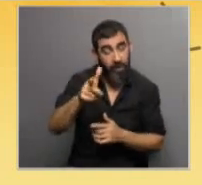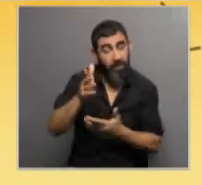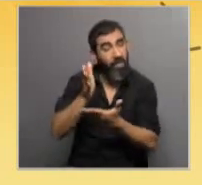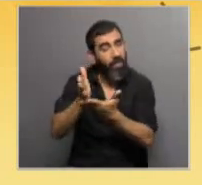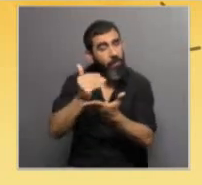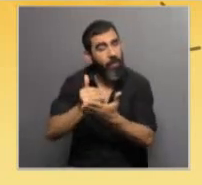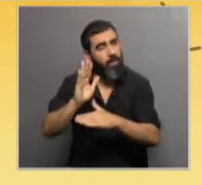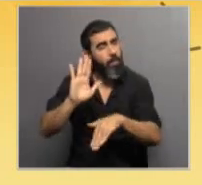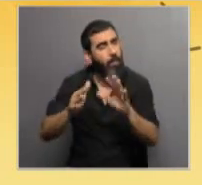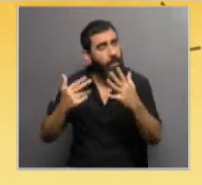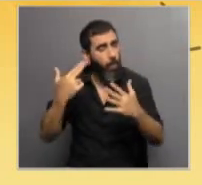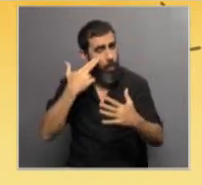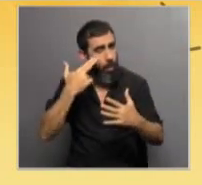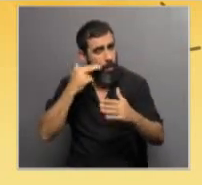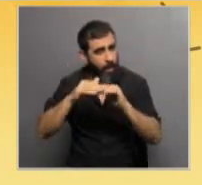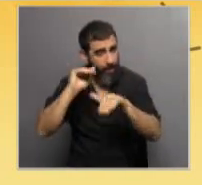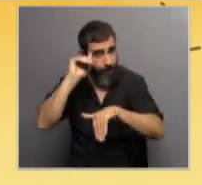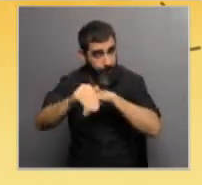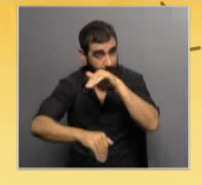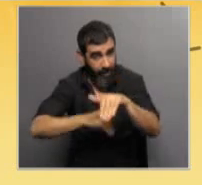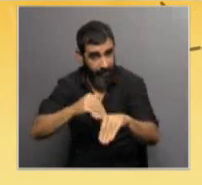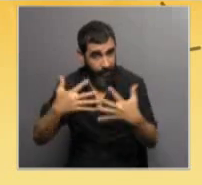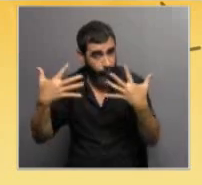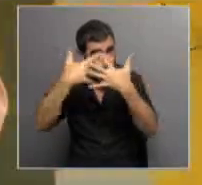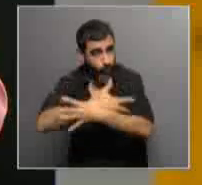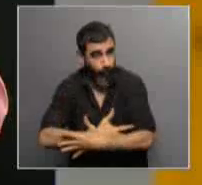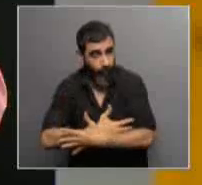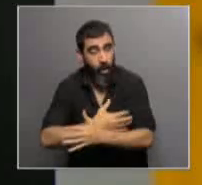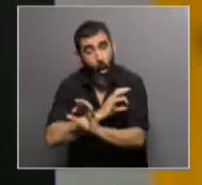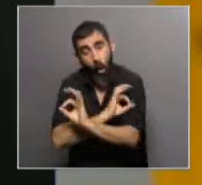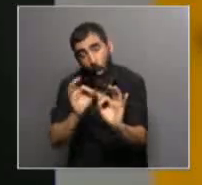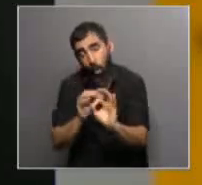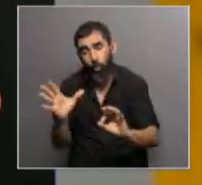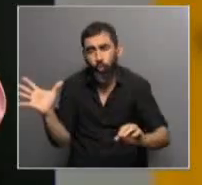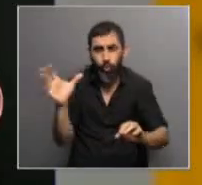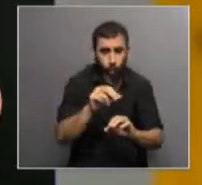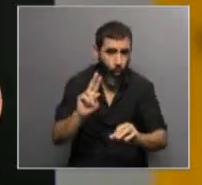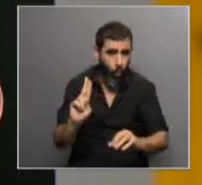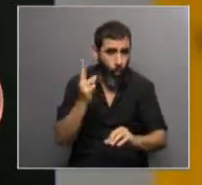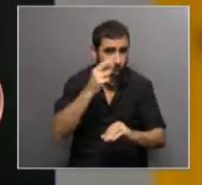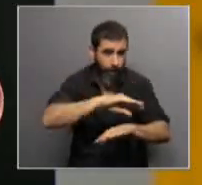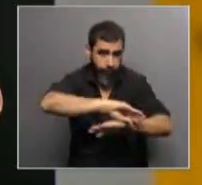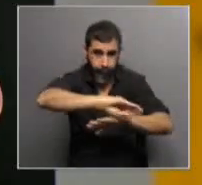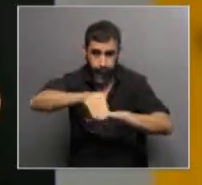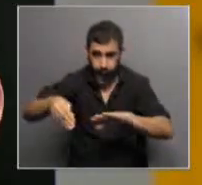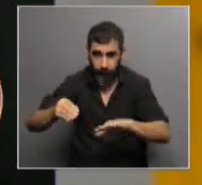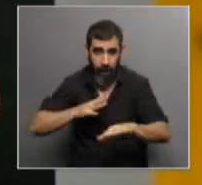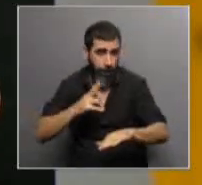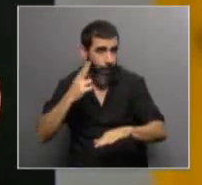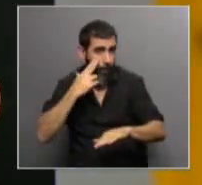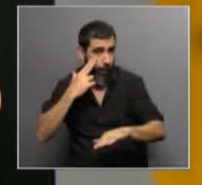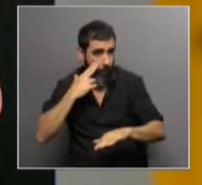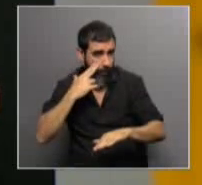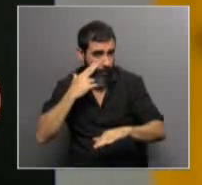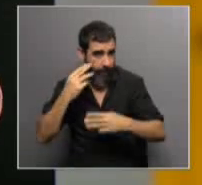más afectación de plantas hay o no hay un lugar de uruguay que uno pueda decir hablando de faja costera que bueno está